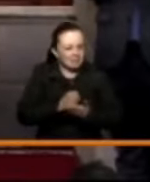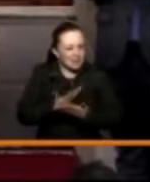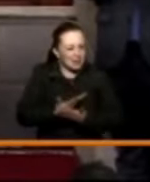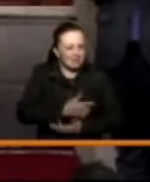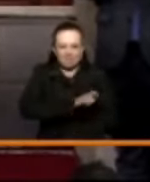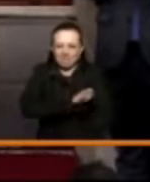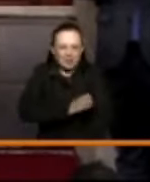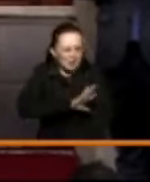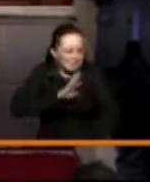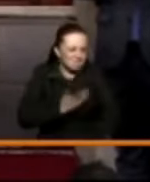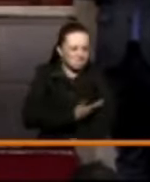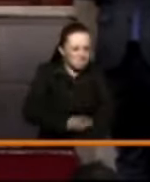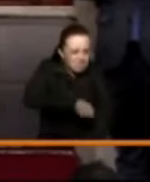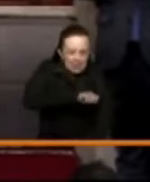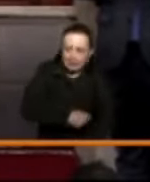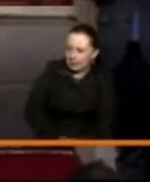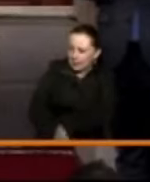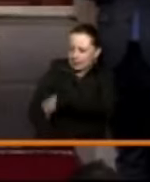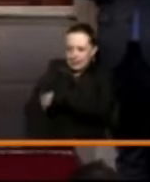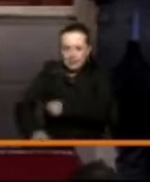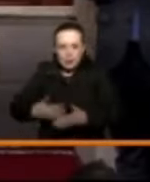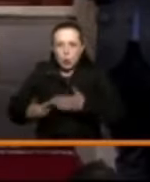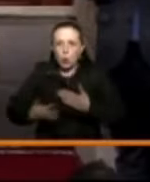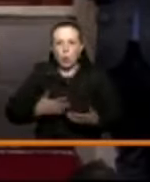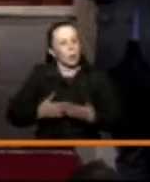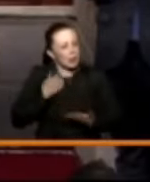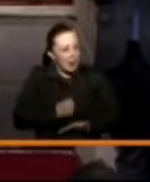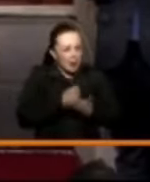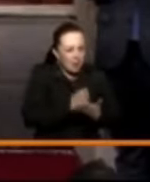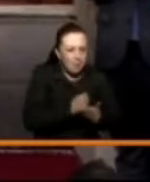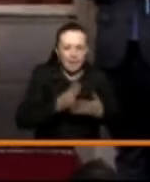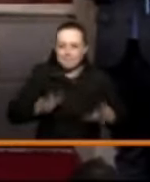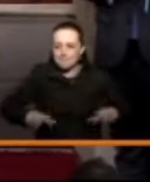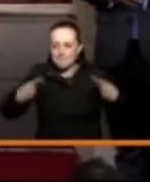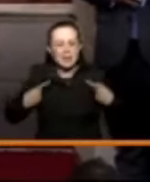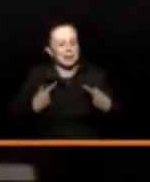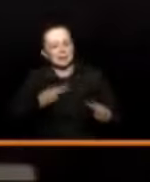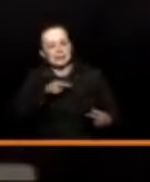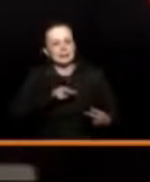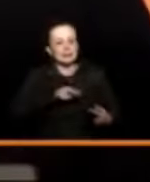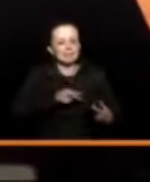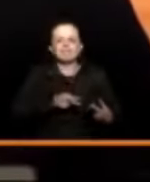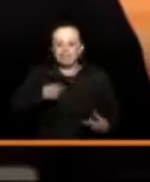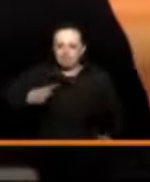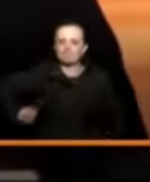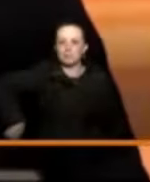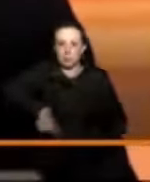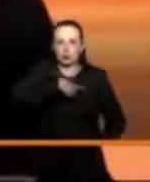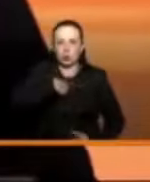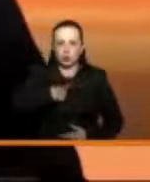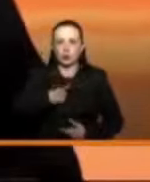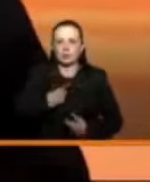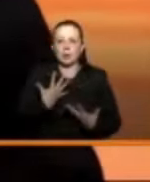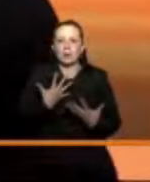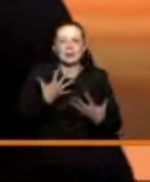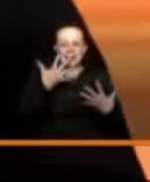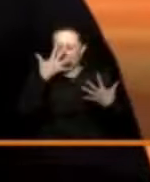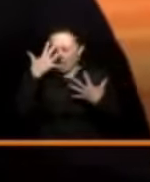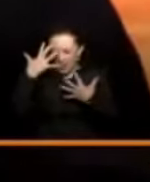no tenemos para avanzar en la vida sin conocer un segundo la